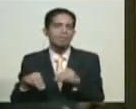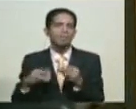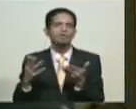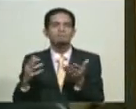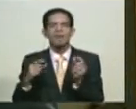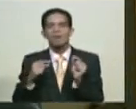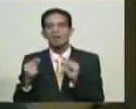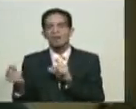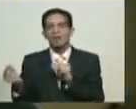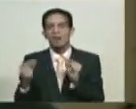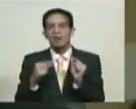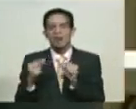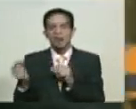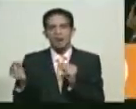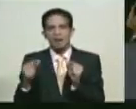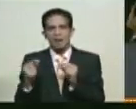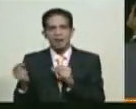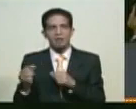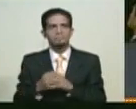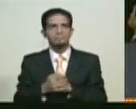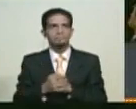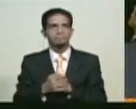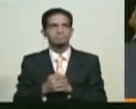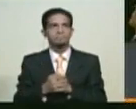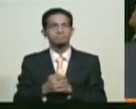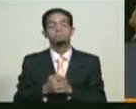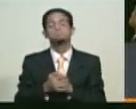viene implementando. Bueno, muchas gracias.